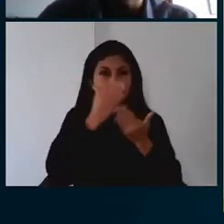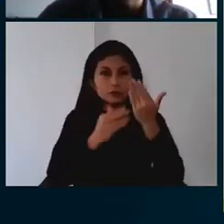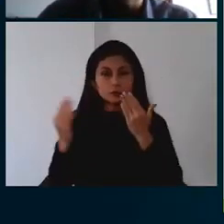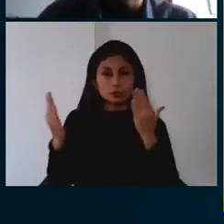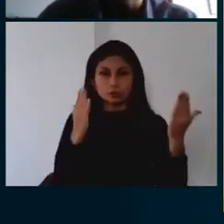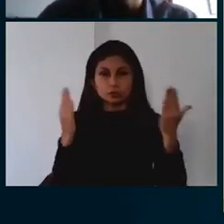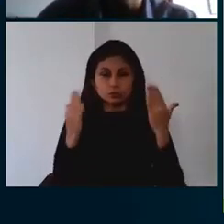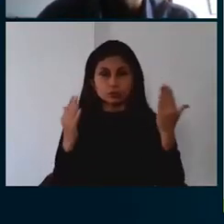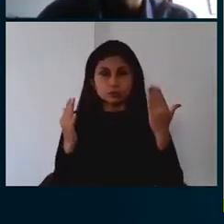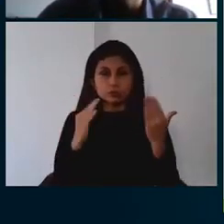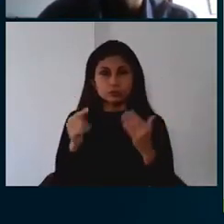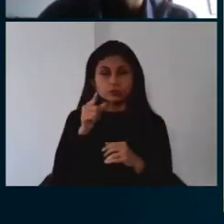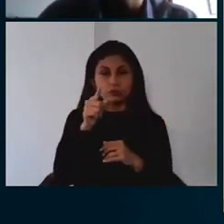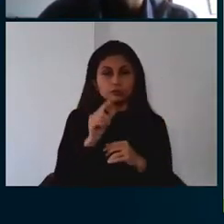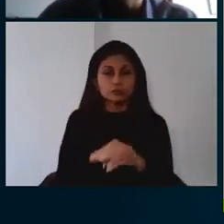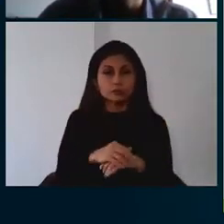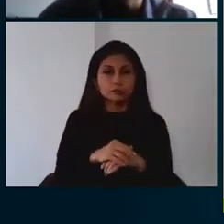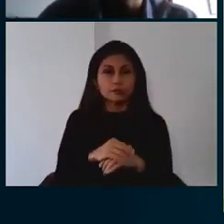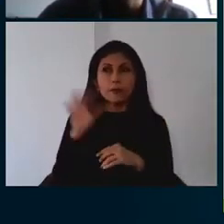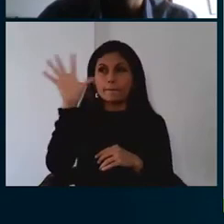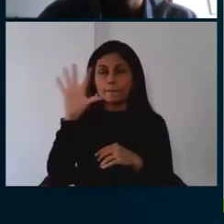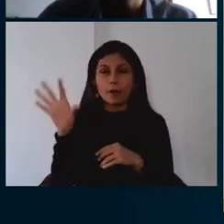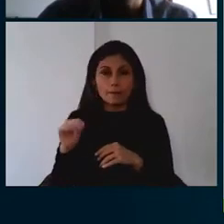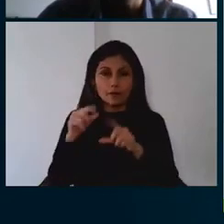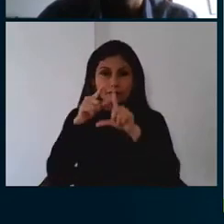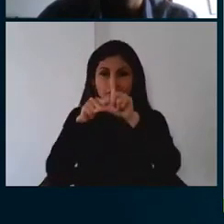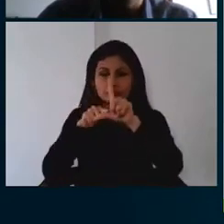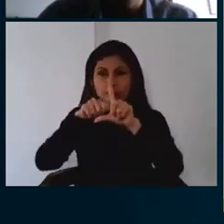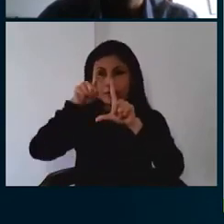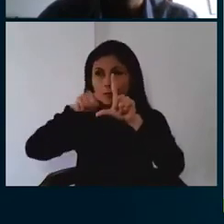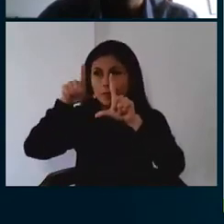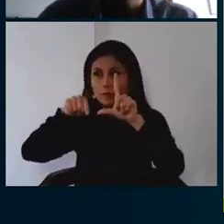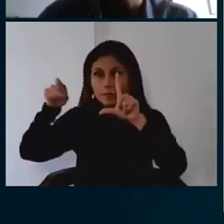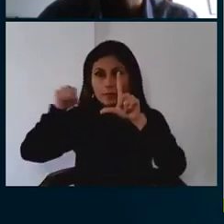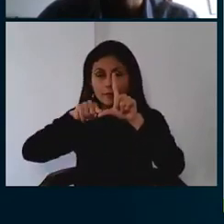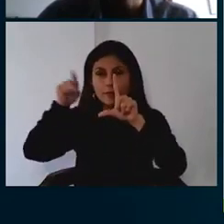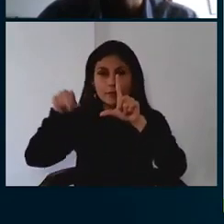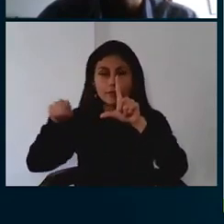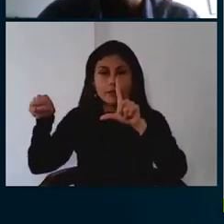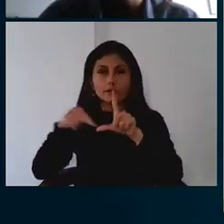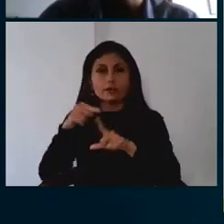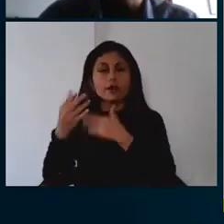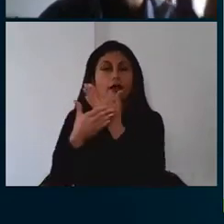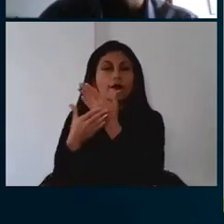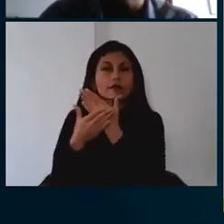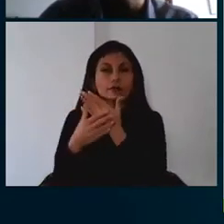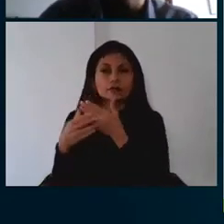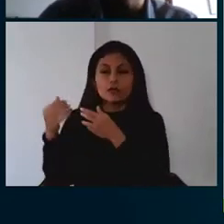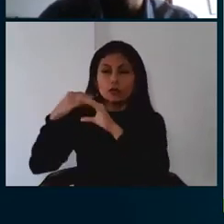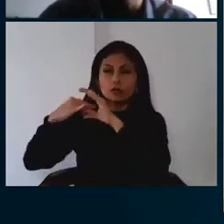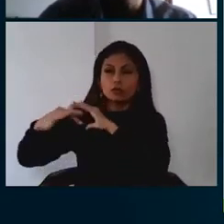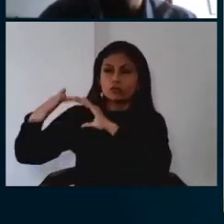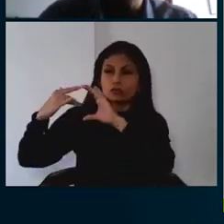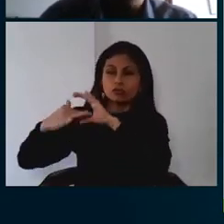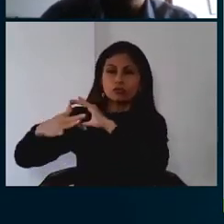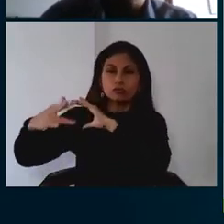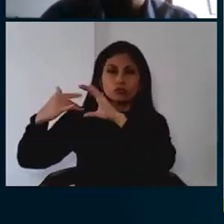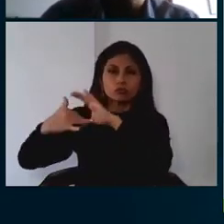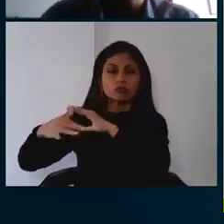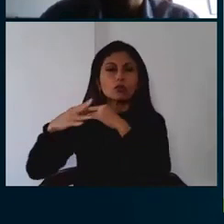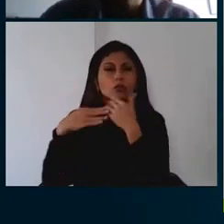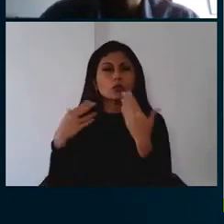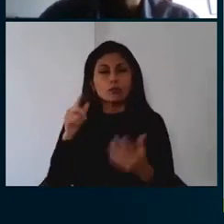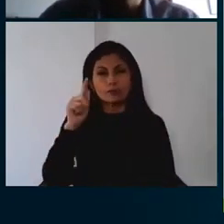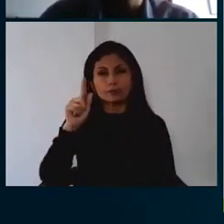los patrones de flujo, mapas vectoriales que describen cómo es el comportamiento del flujo, donde los colores azules son las velocidades más bajas y